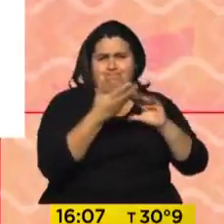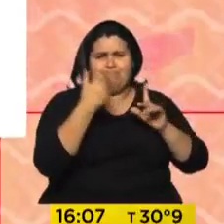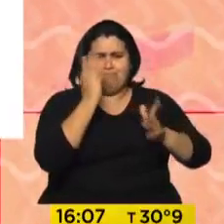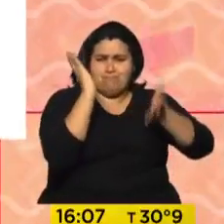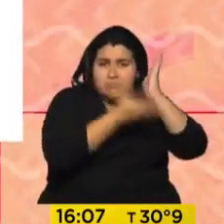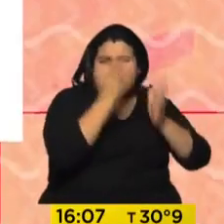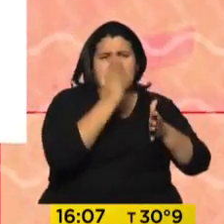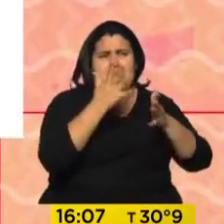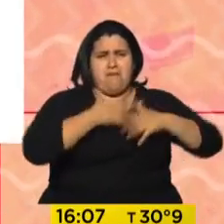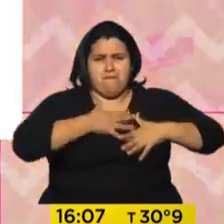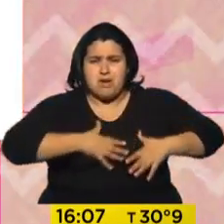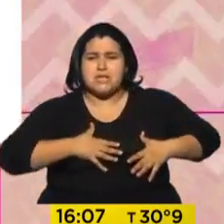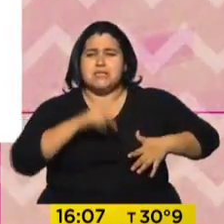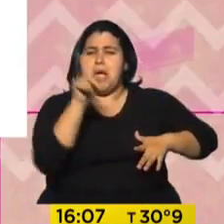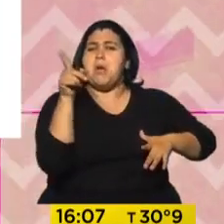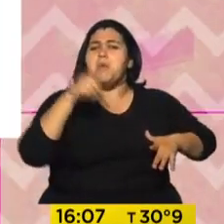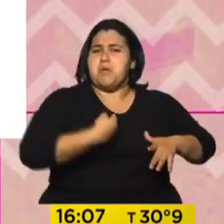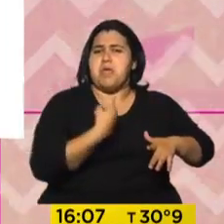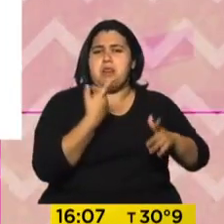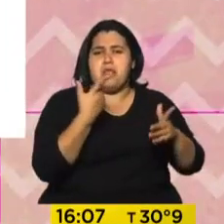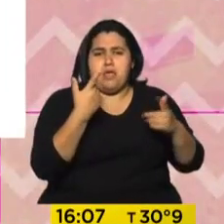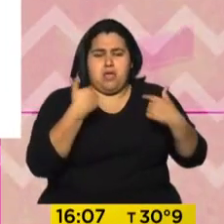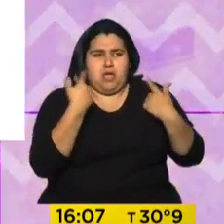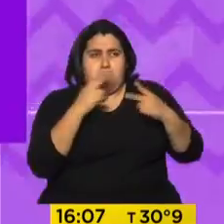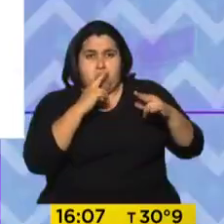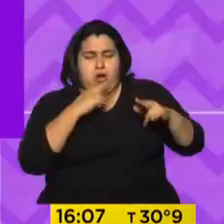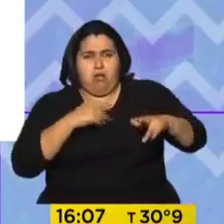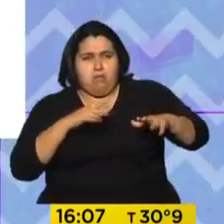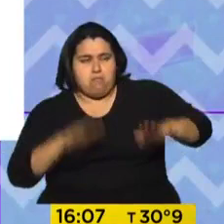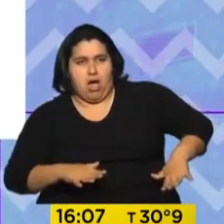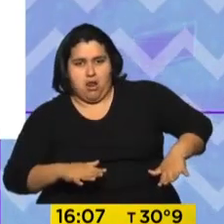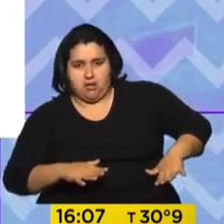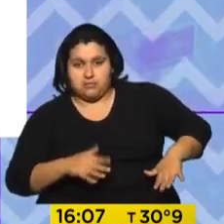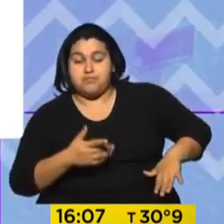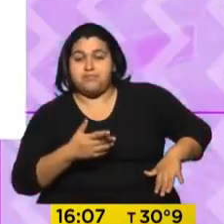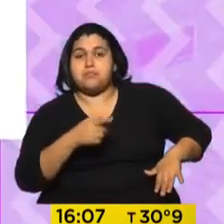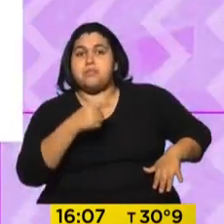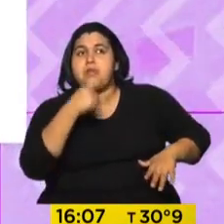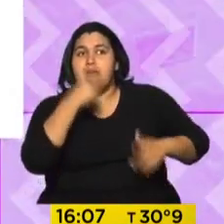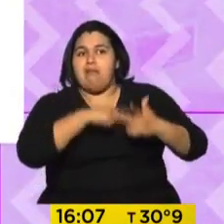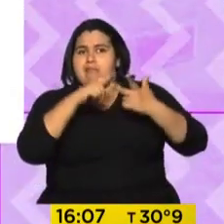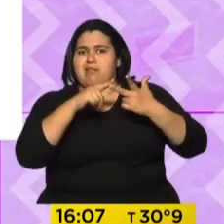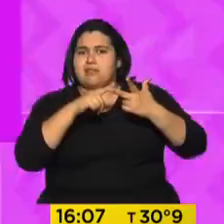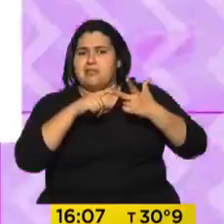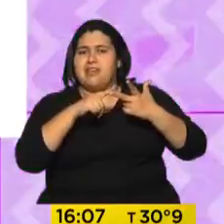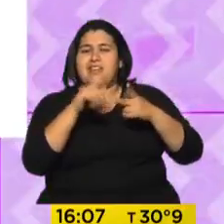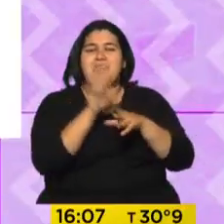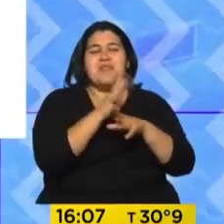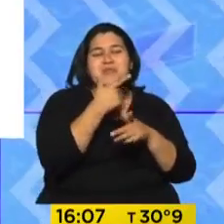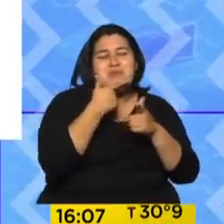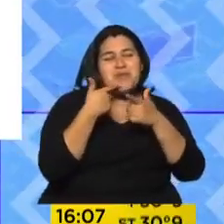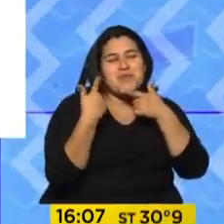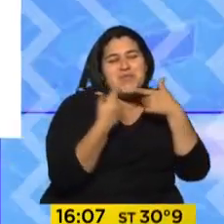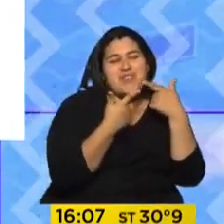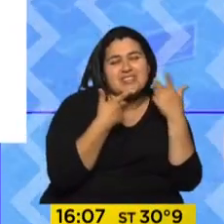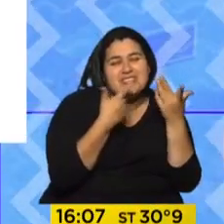violencia física y provocando parálisis y miedo. La última, conocida como luna de miel, se